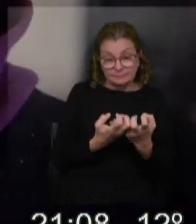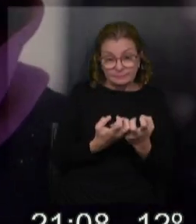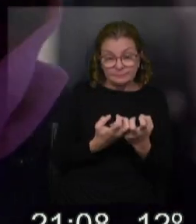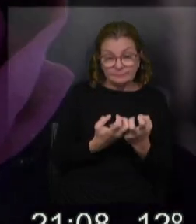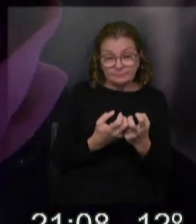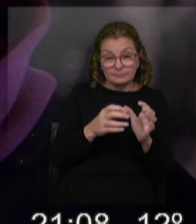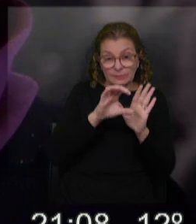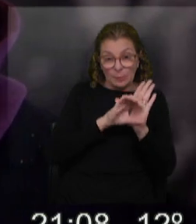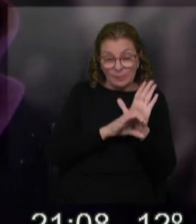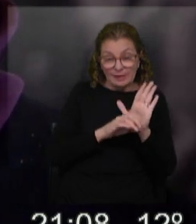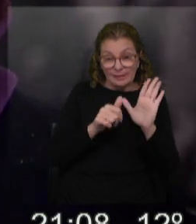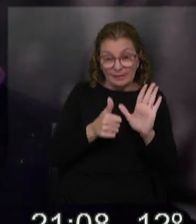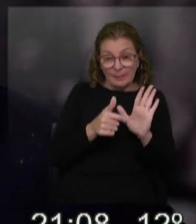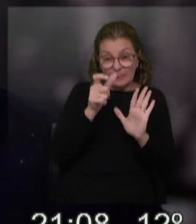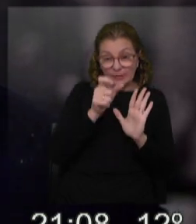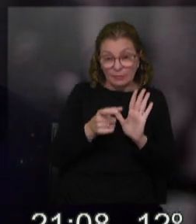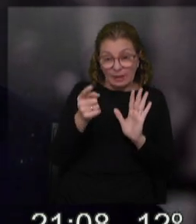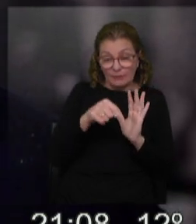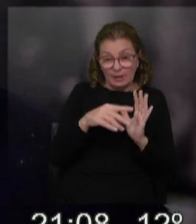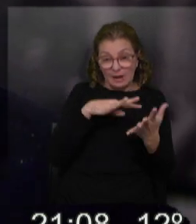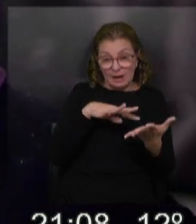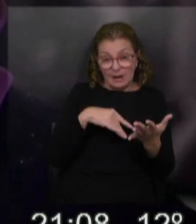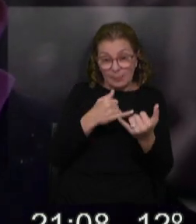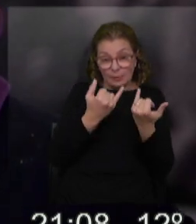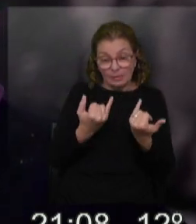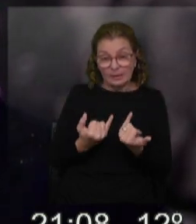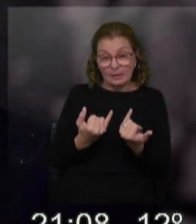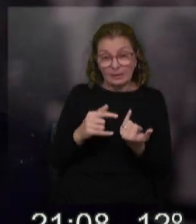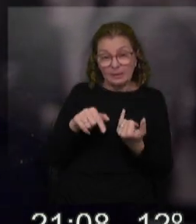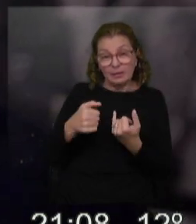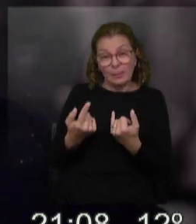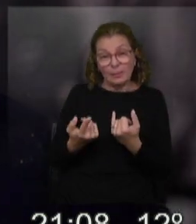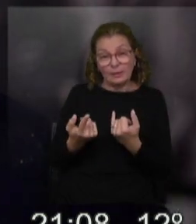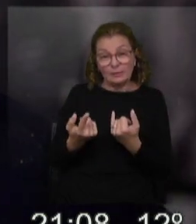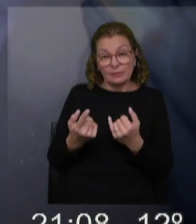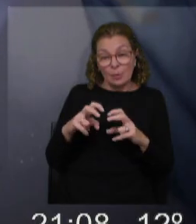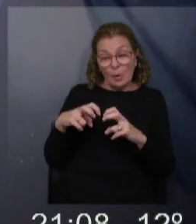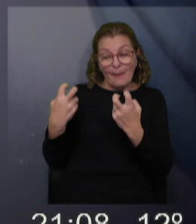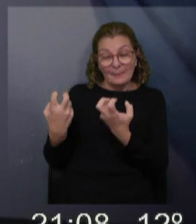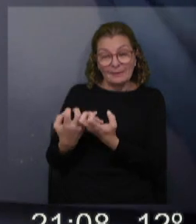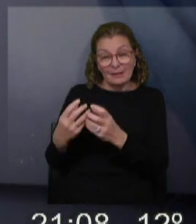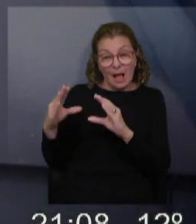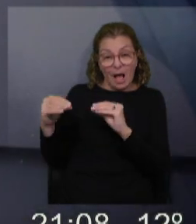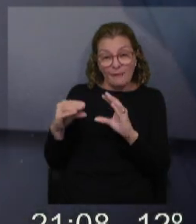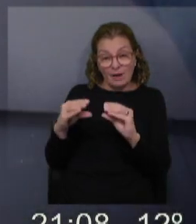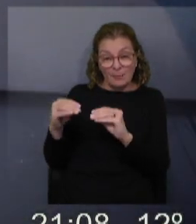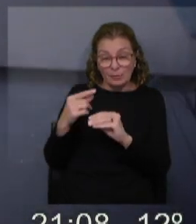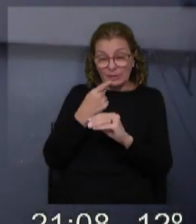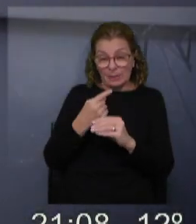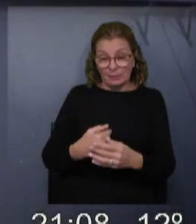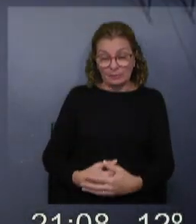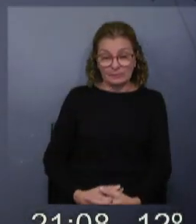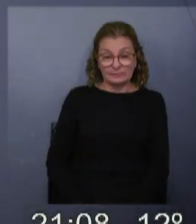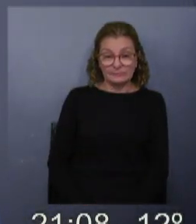de poesía, con seis poetas que vienen a leer por día, y después una mesa conversatorio, digamos.